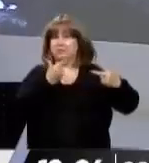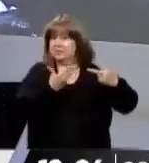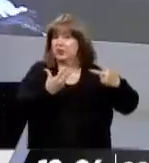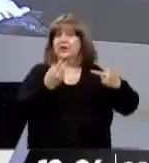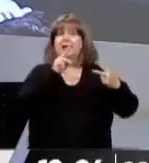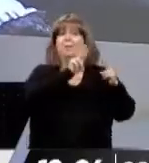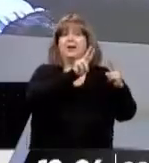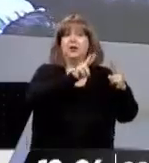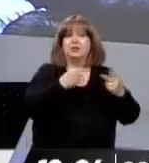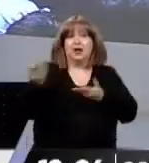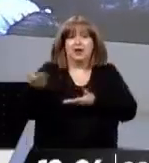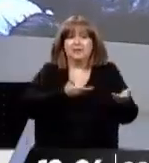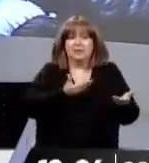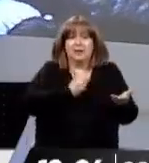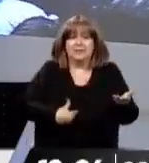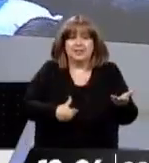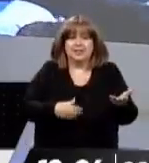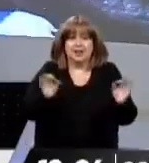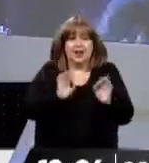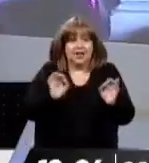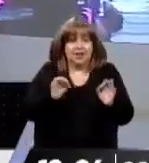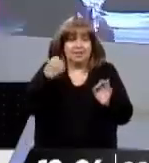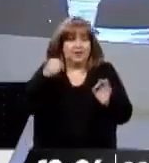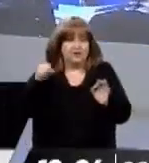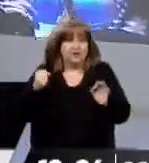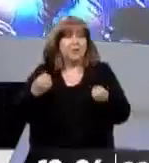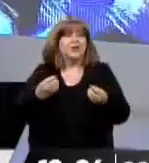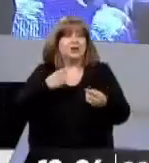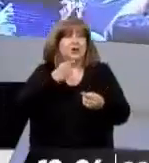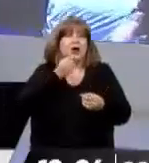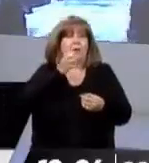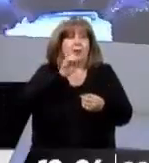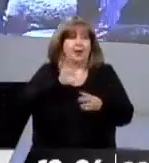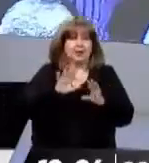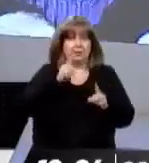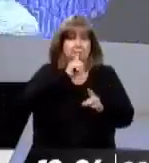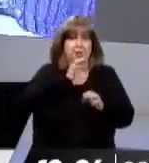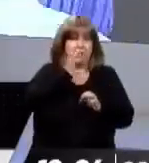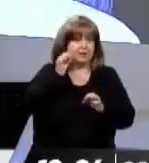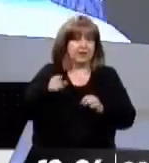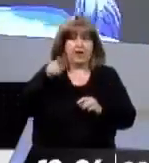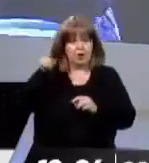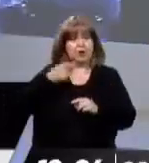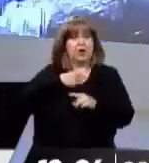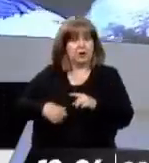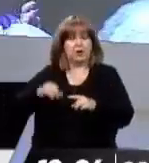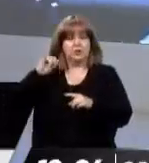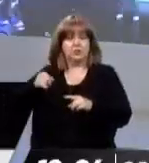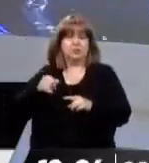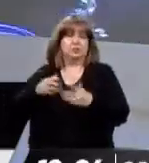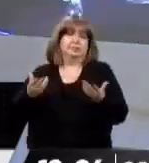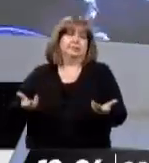pero bueno. Pero no hubo más. Bueno. Igualmente, la llegada del presidente, o la venida, mejor dicho, del presidente a Mendoza, no estaba ya